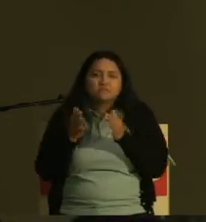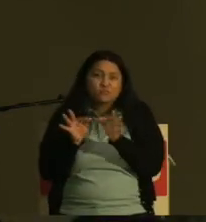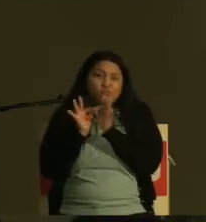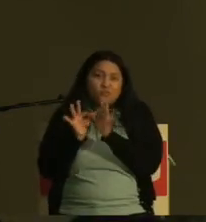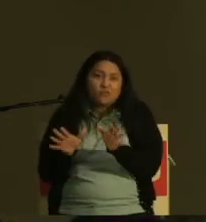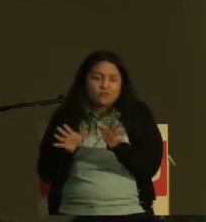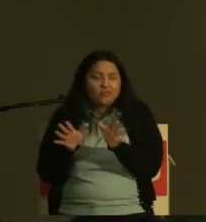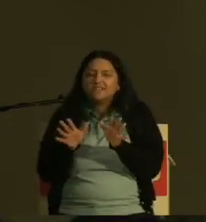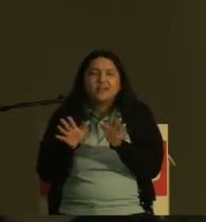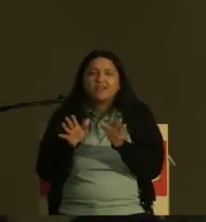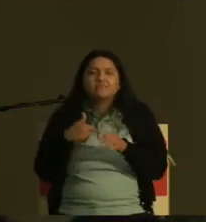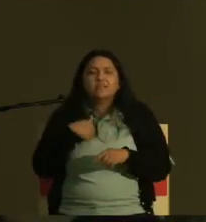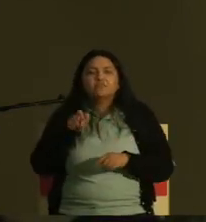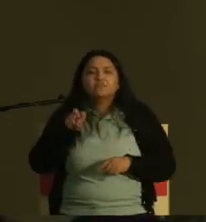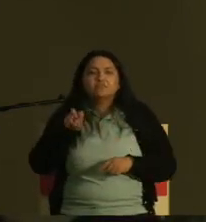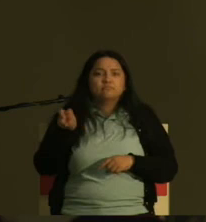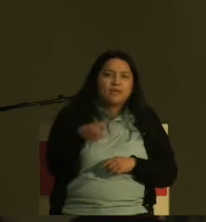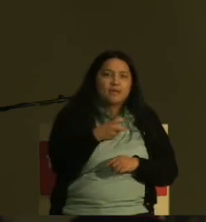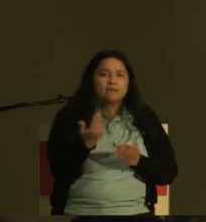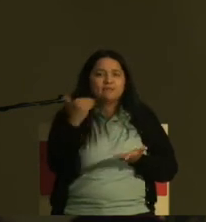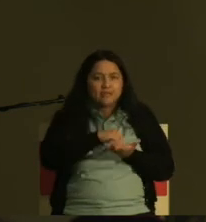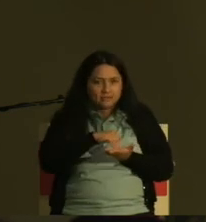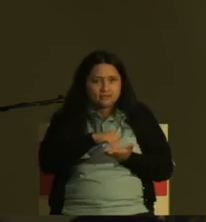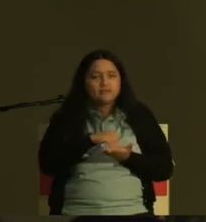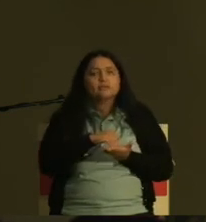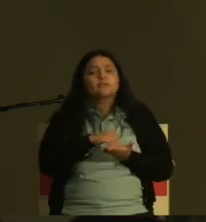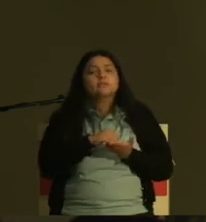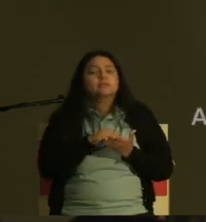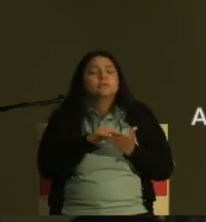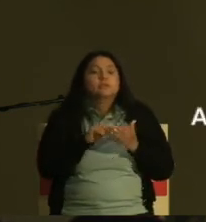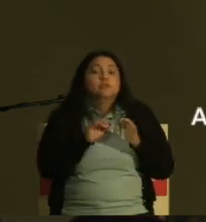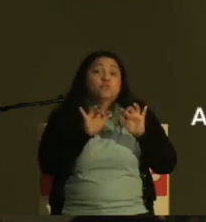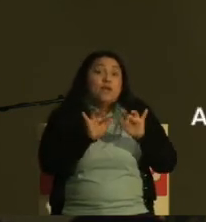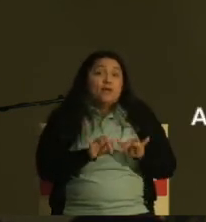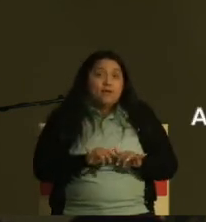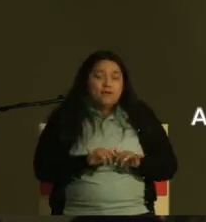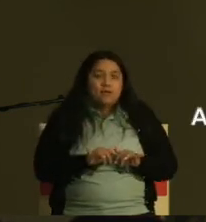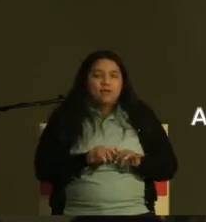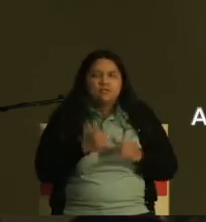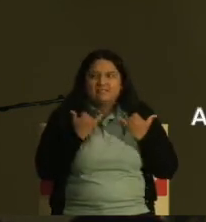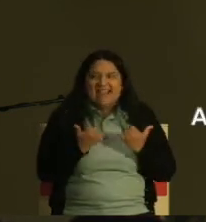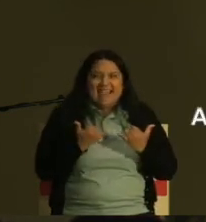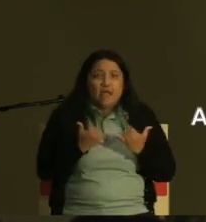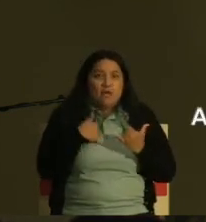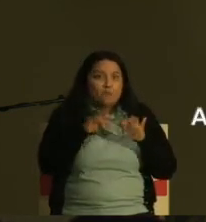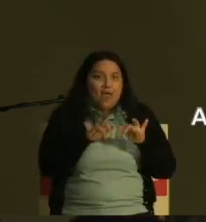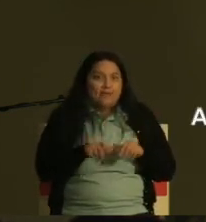Entonces volví a hacer una escritura, la que estoy haciendo